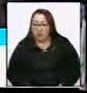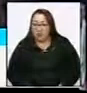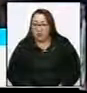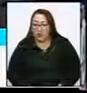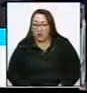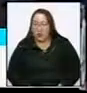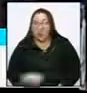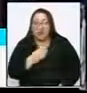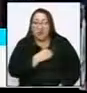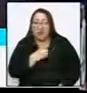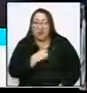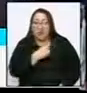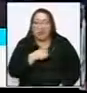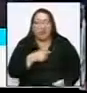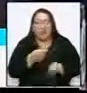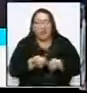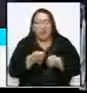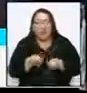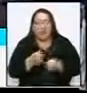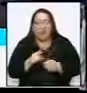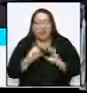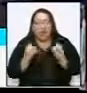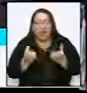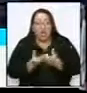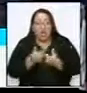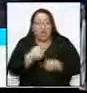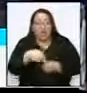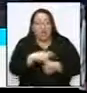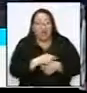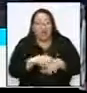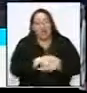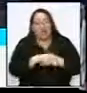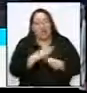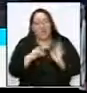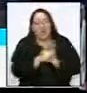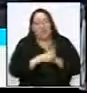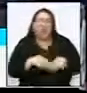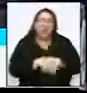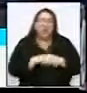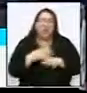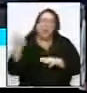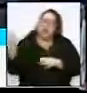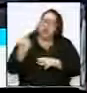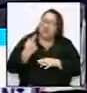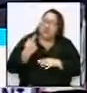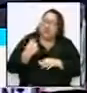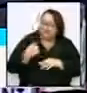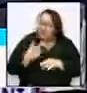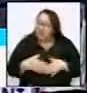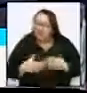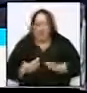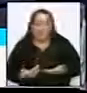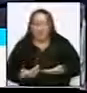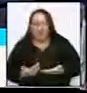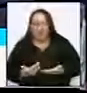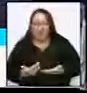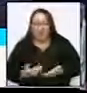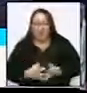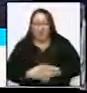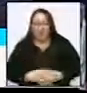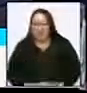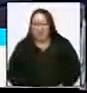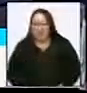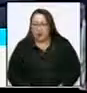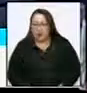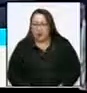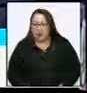Ejecutivo insistiera en que las iniciativas legislativas relativas a la